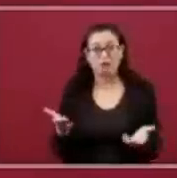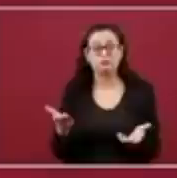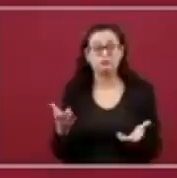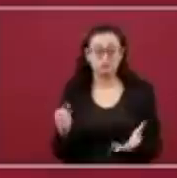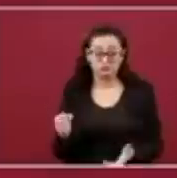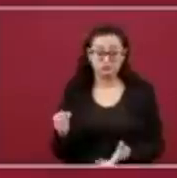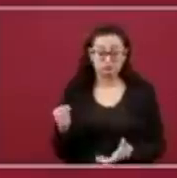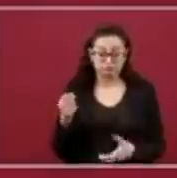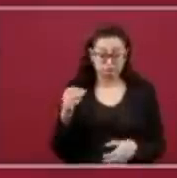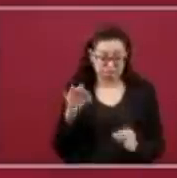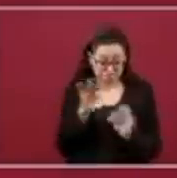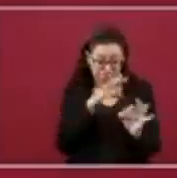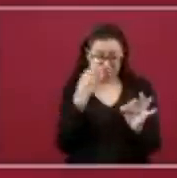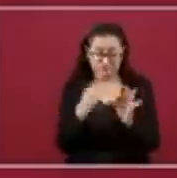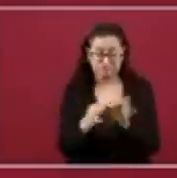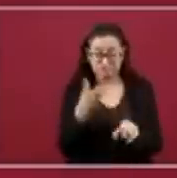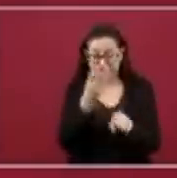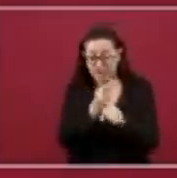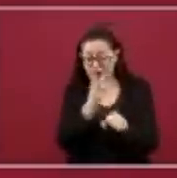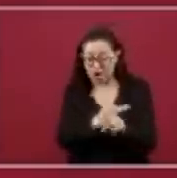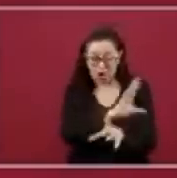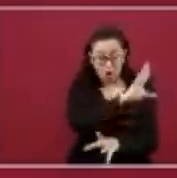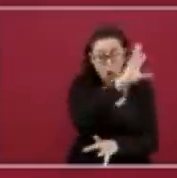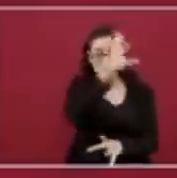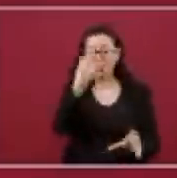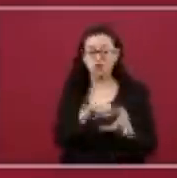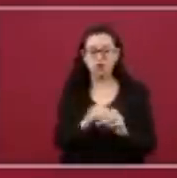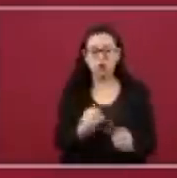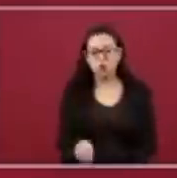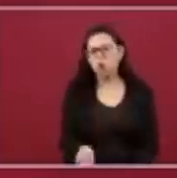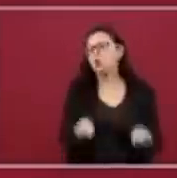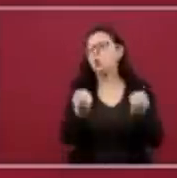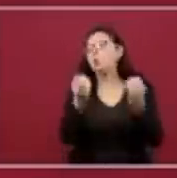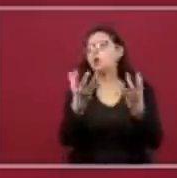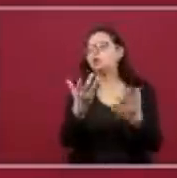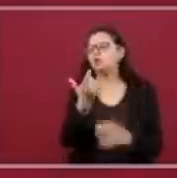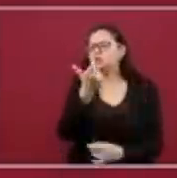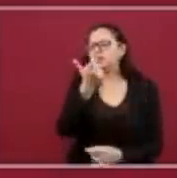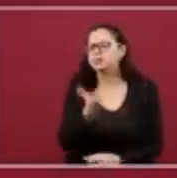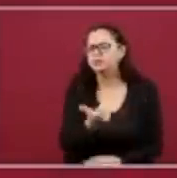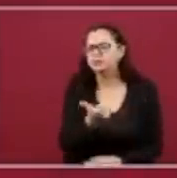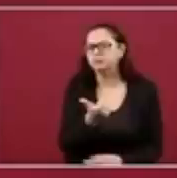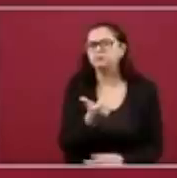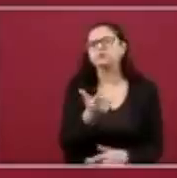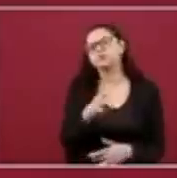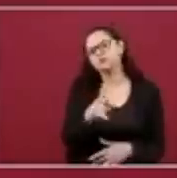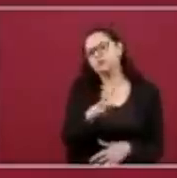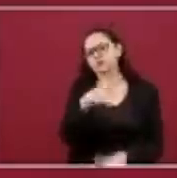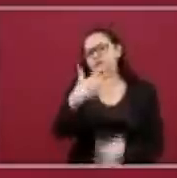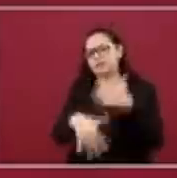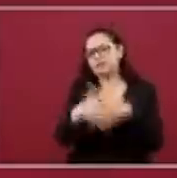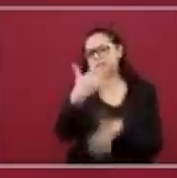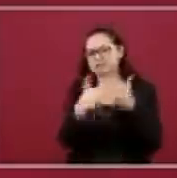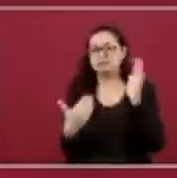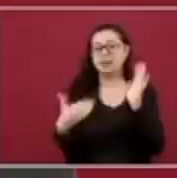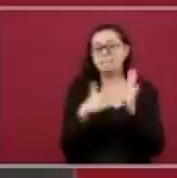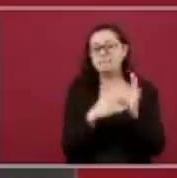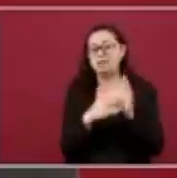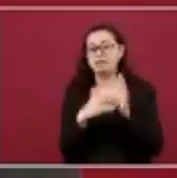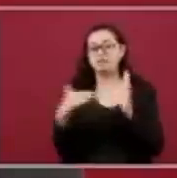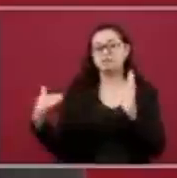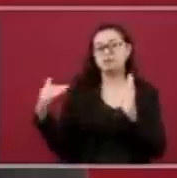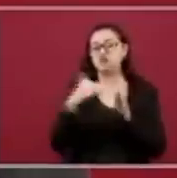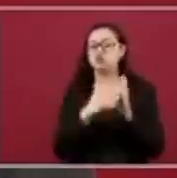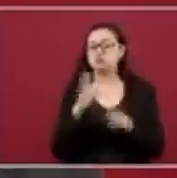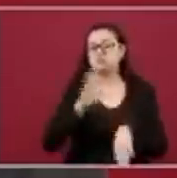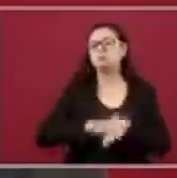pues se necesitan alrededor de 15 mil millones adicionales,